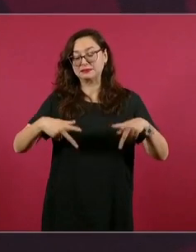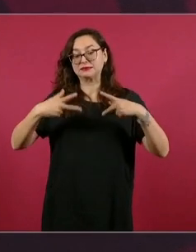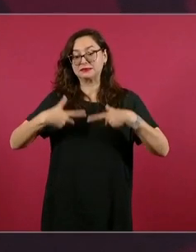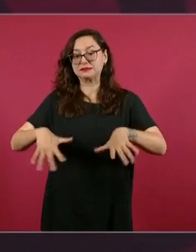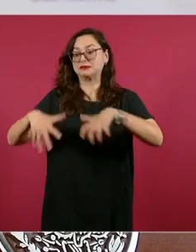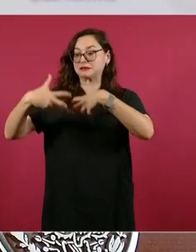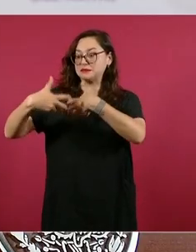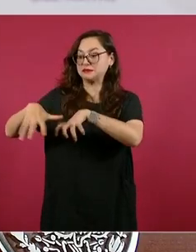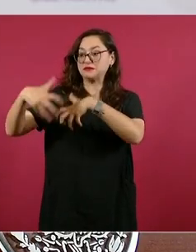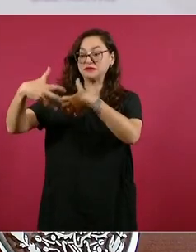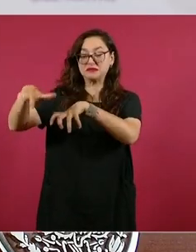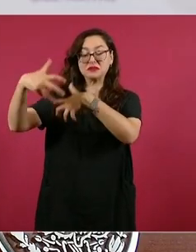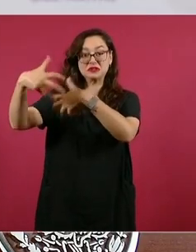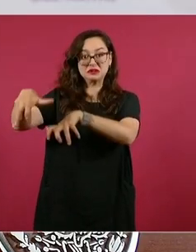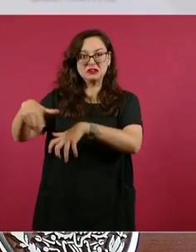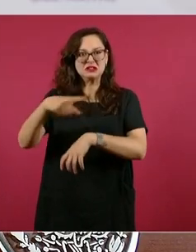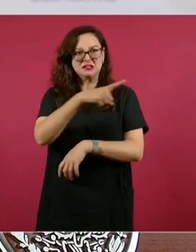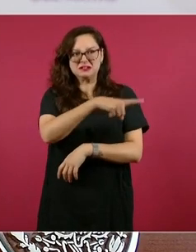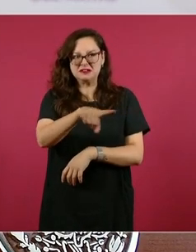hasta asesinados.